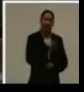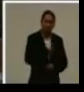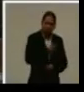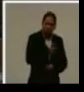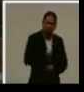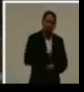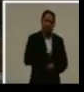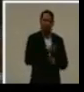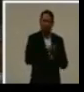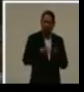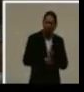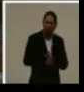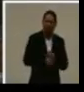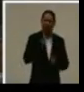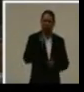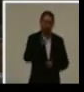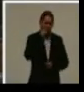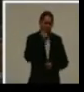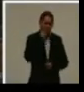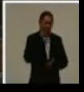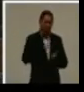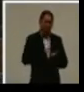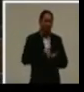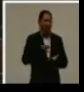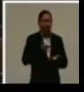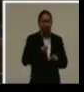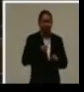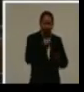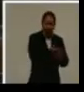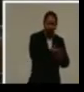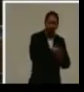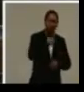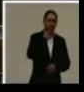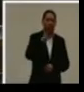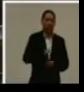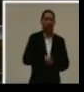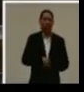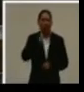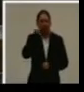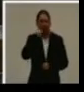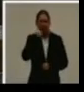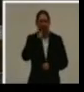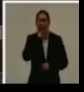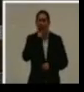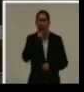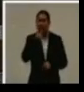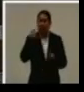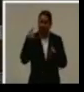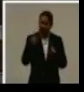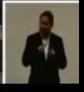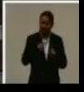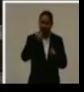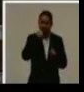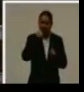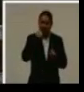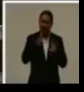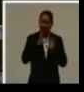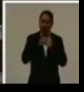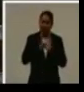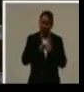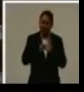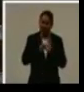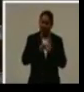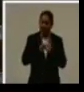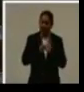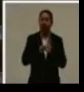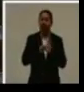en su integrado con mujeres y con los hombres solidarios, porque aquí los hombres han sido totalmente pro mujeres y solidarios con nuestros temas, no